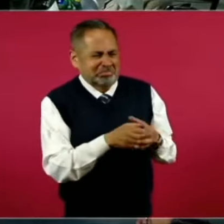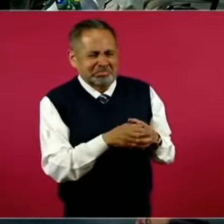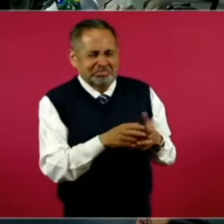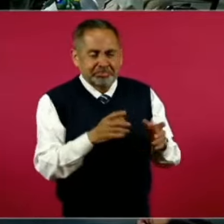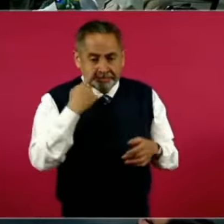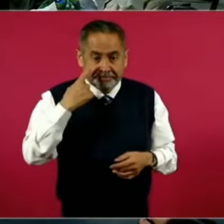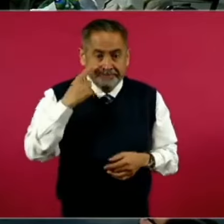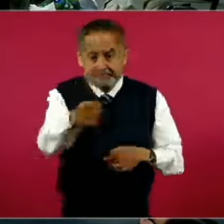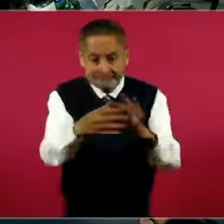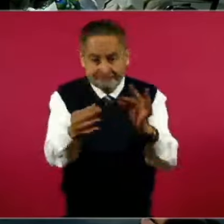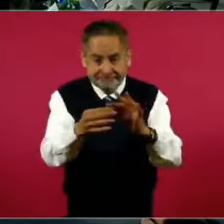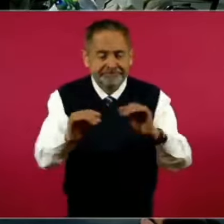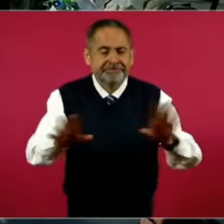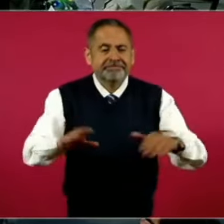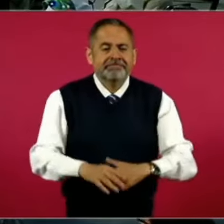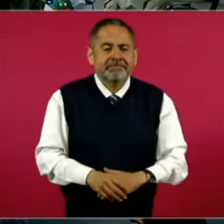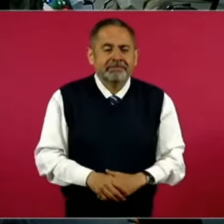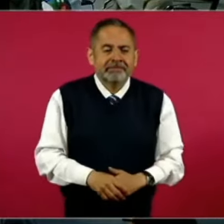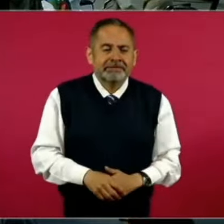Miren esto.